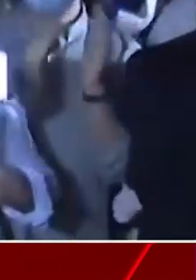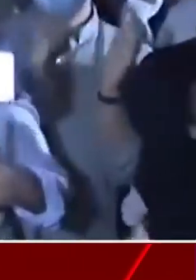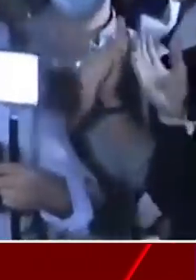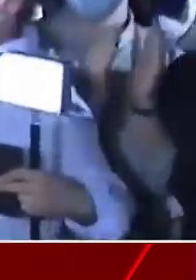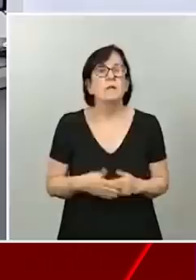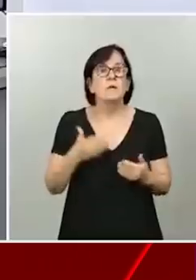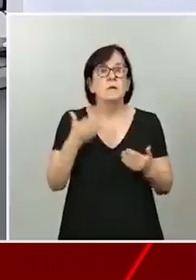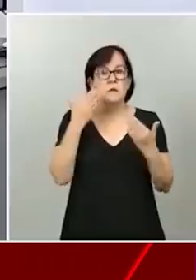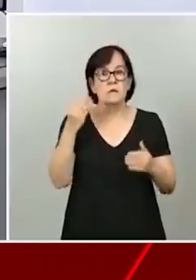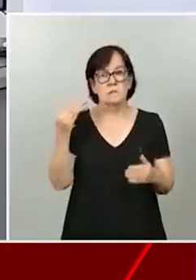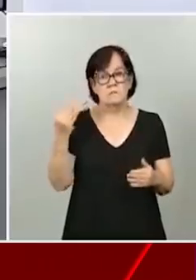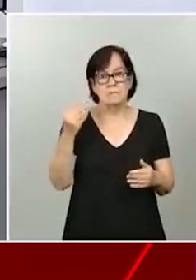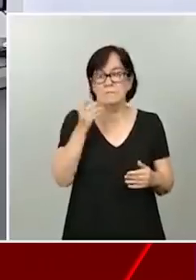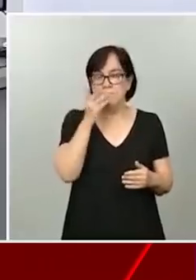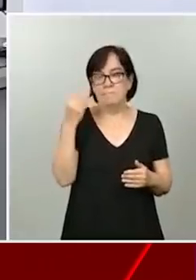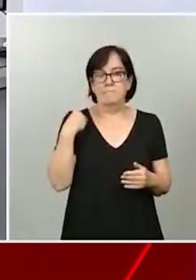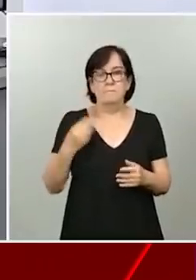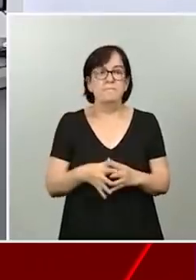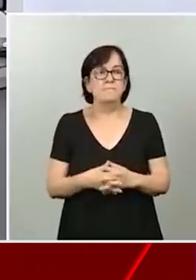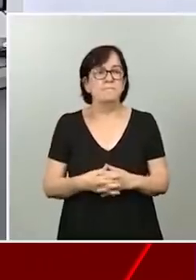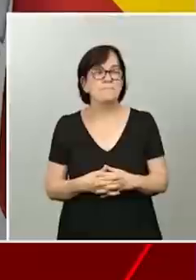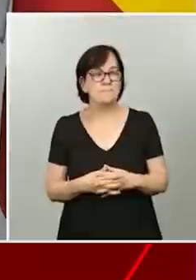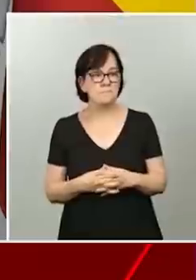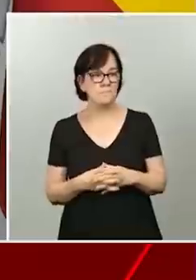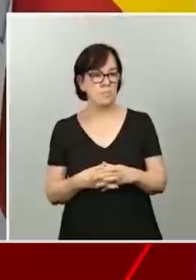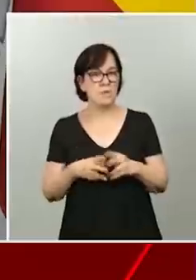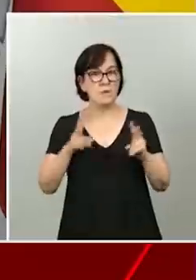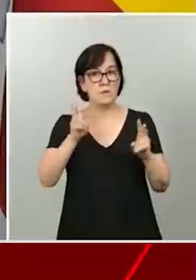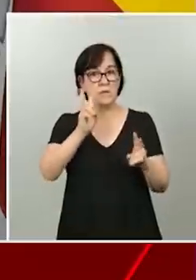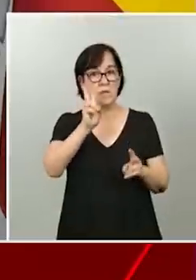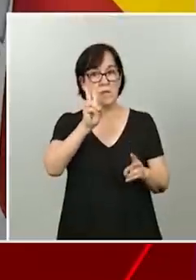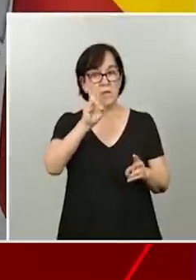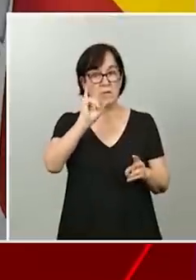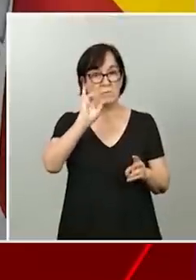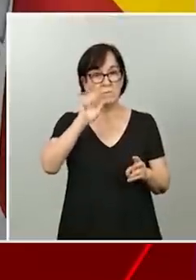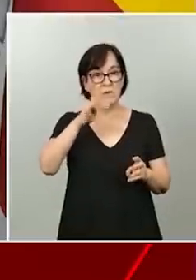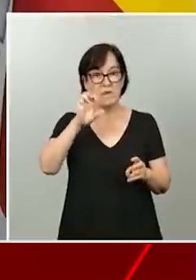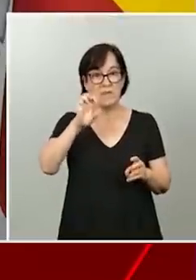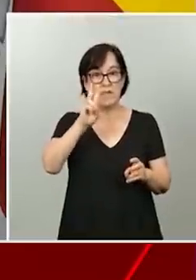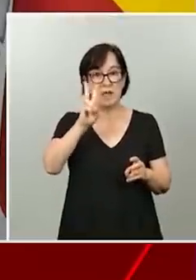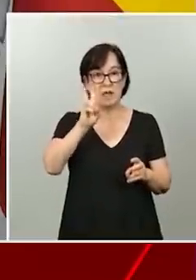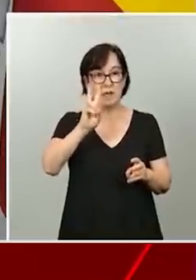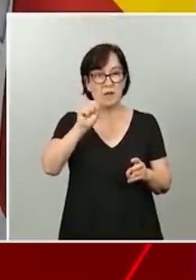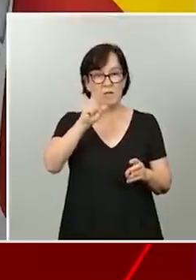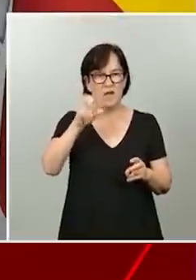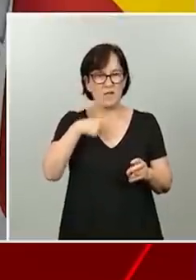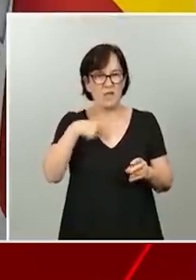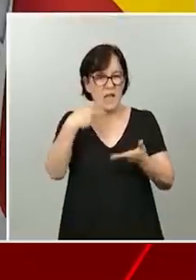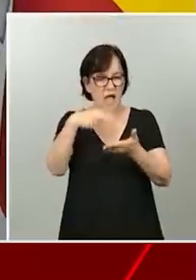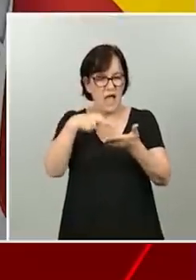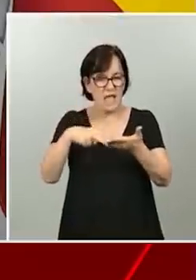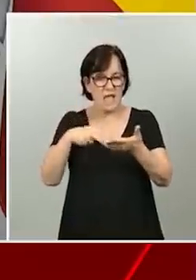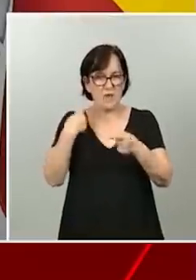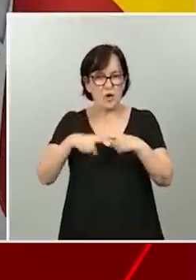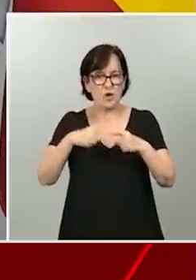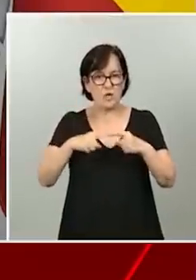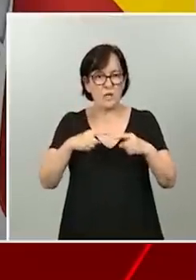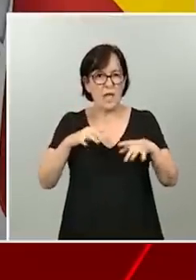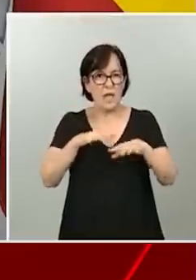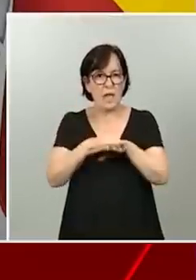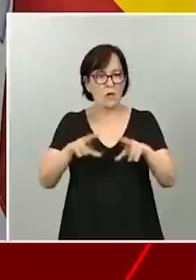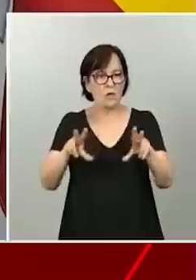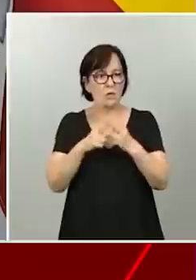Iglesias, que él a una huelga general no quiere ir sin su Kalashnikov. Es un partido en el que el líder tendría que estar en estos momentos